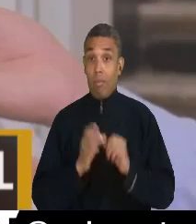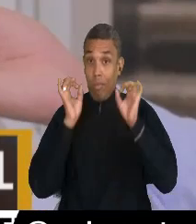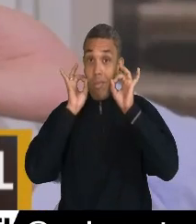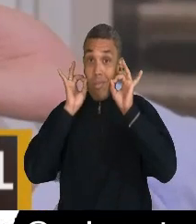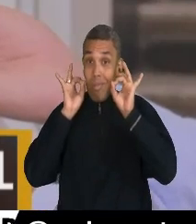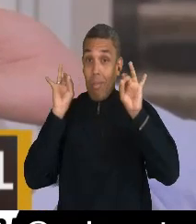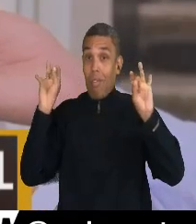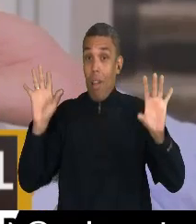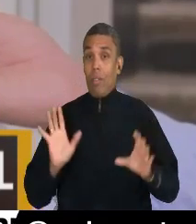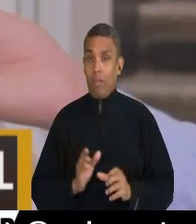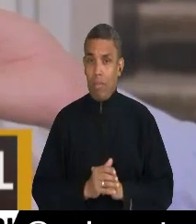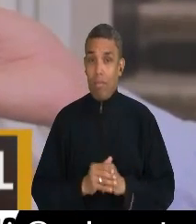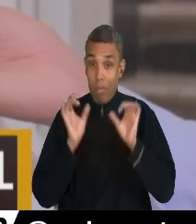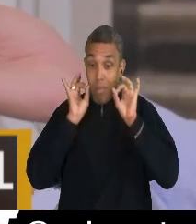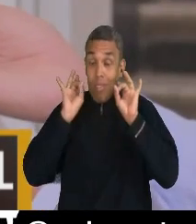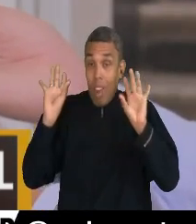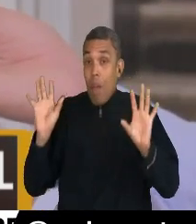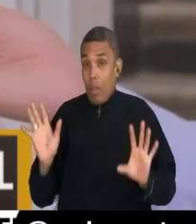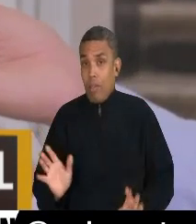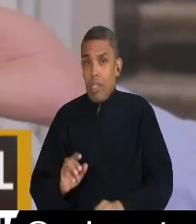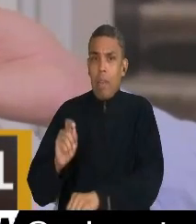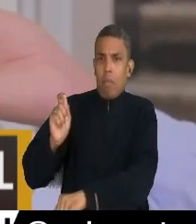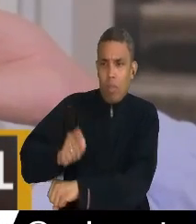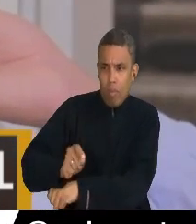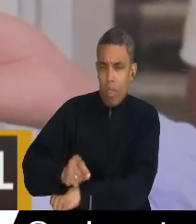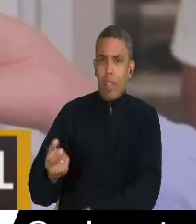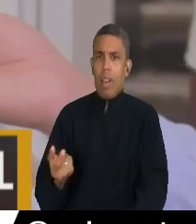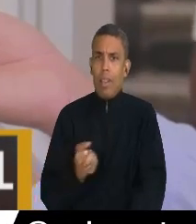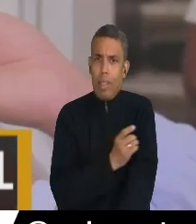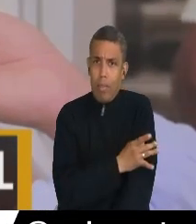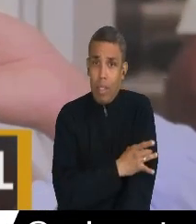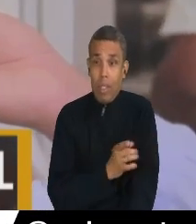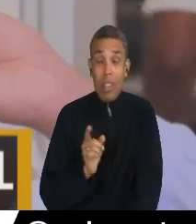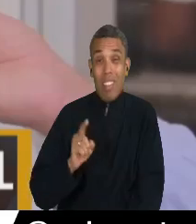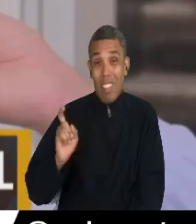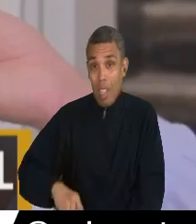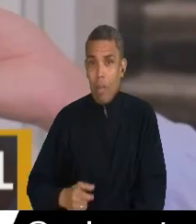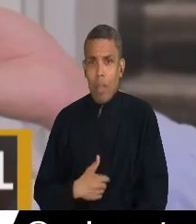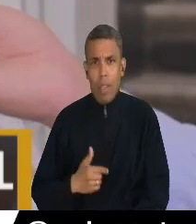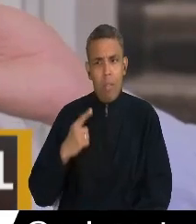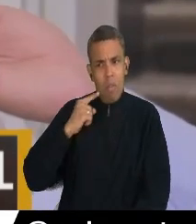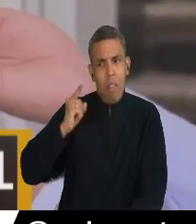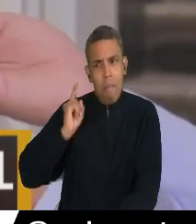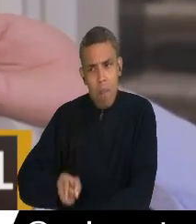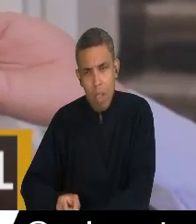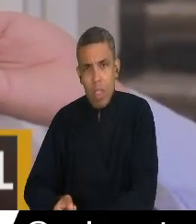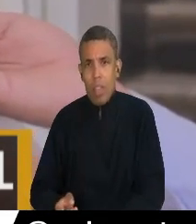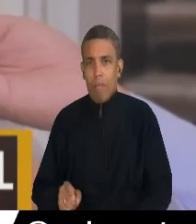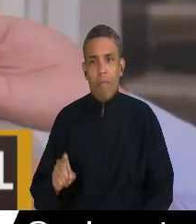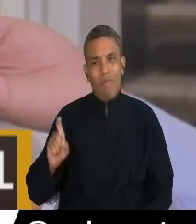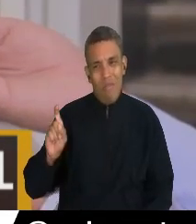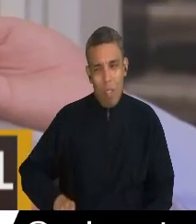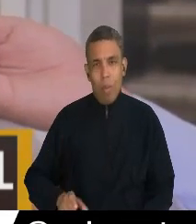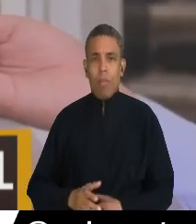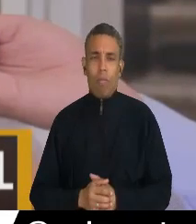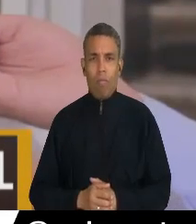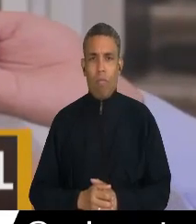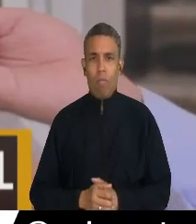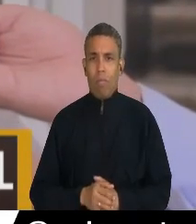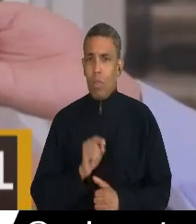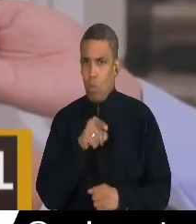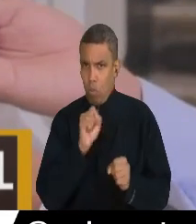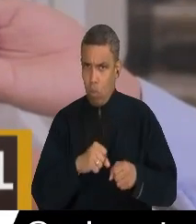corresponde a los organismos de seguridad, quien tienen que hacer las correspondientes denuncias y ustedes hacer las correspondientes llamadas